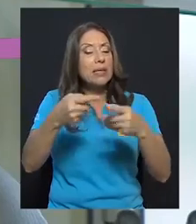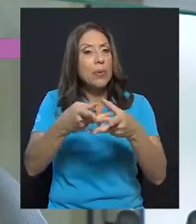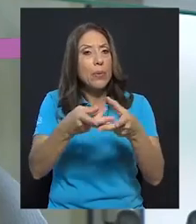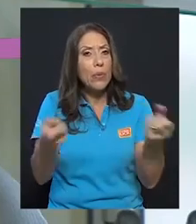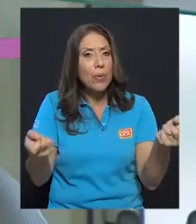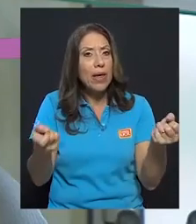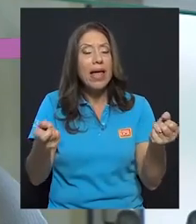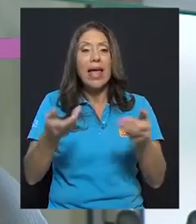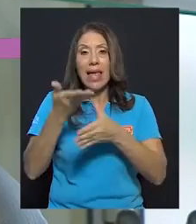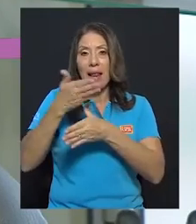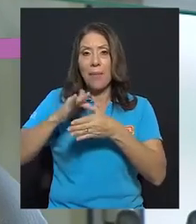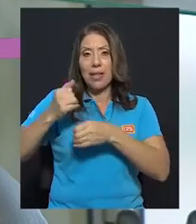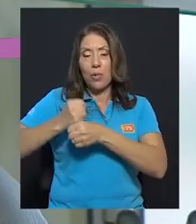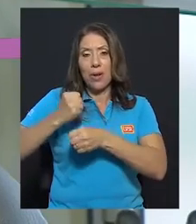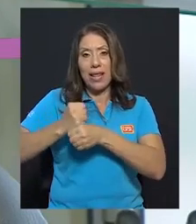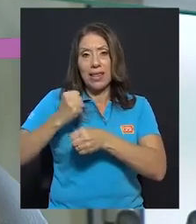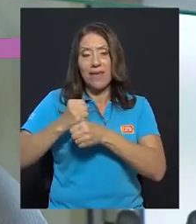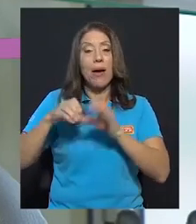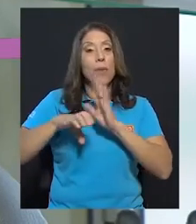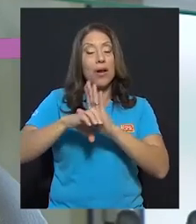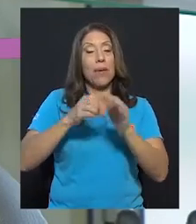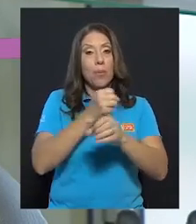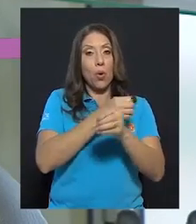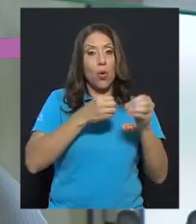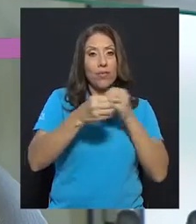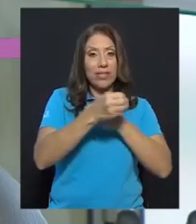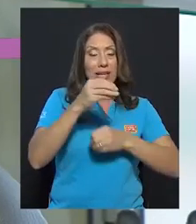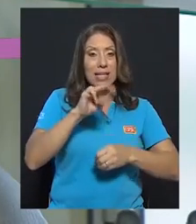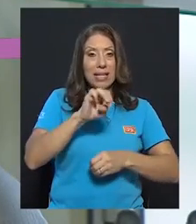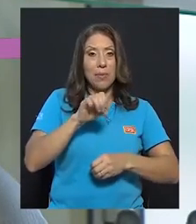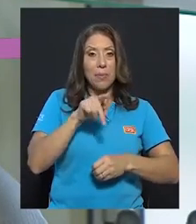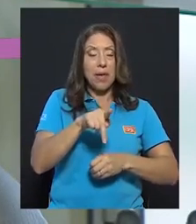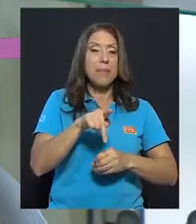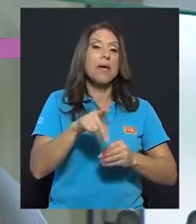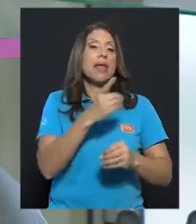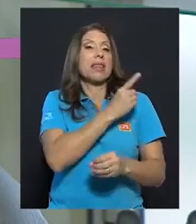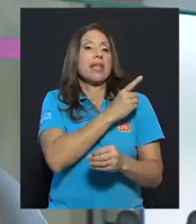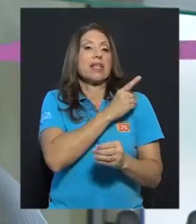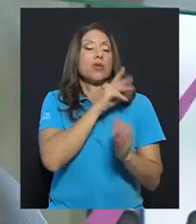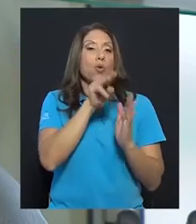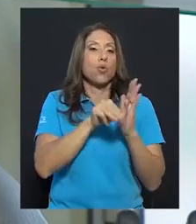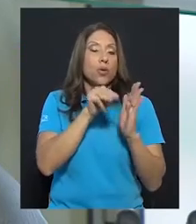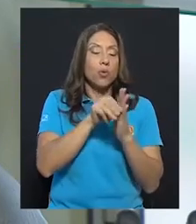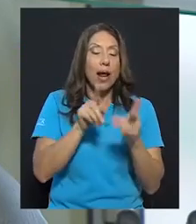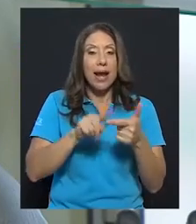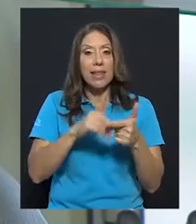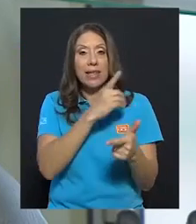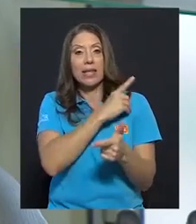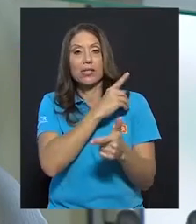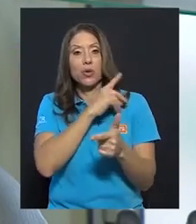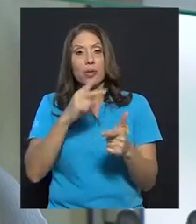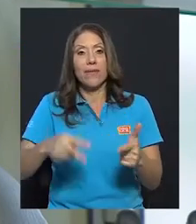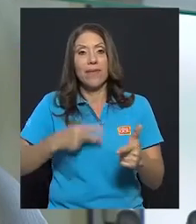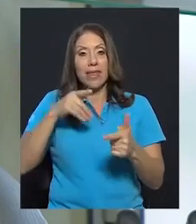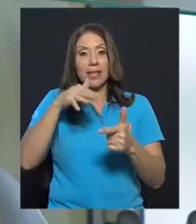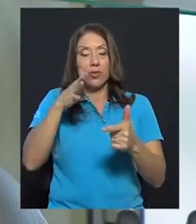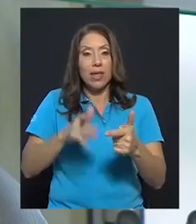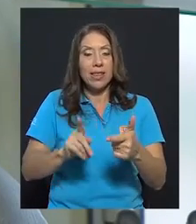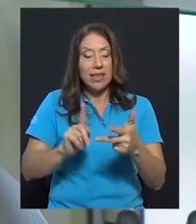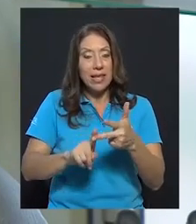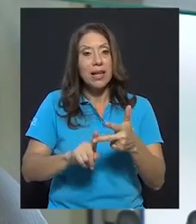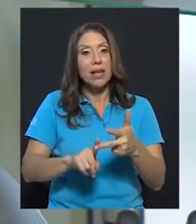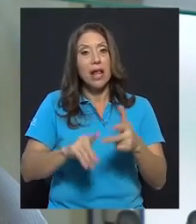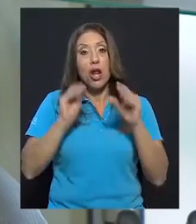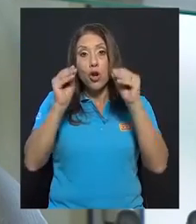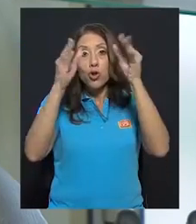digamos, coordinación entre instancias propiamente del MEP que tienen que ver con la materia, qué sé yo, dirección curricular, dirección de vida estudiantil, los y las